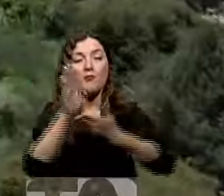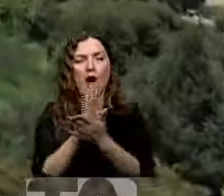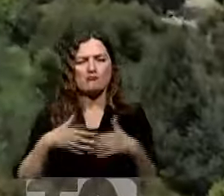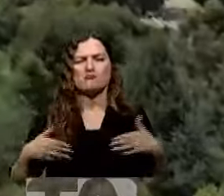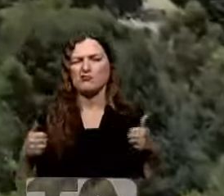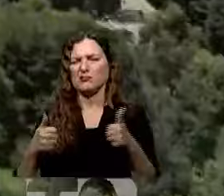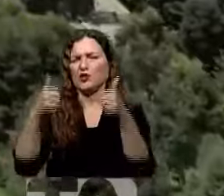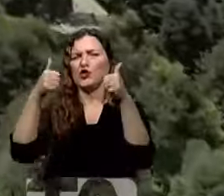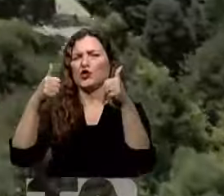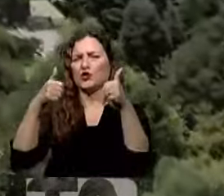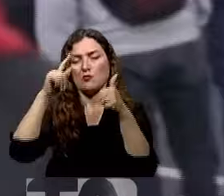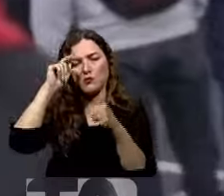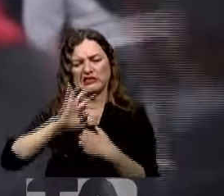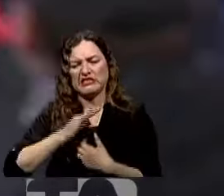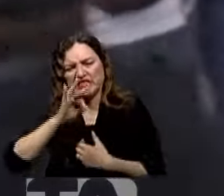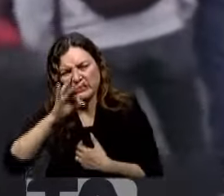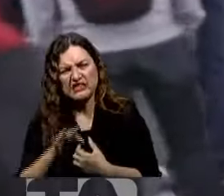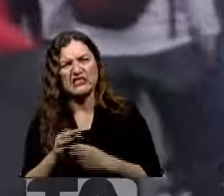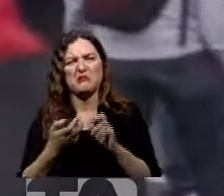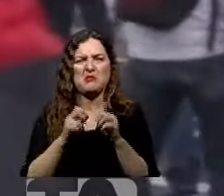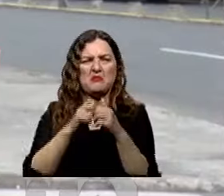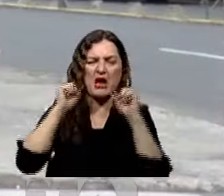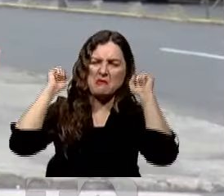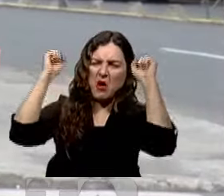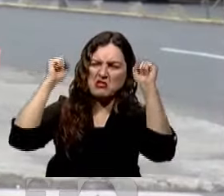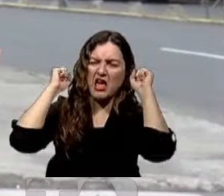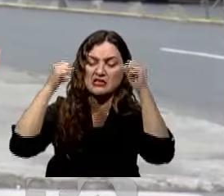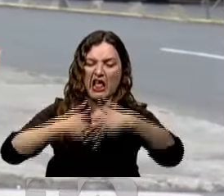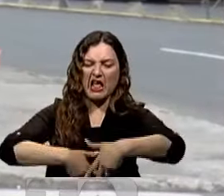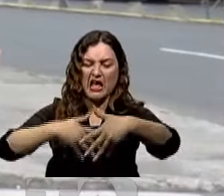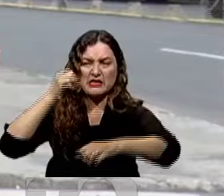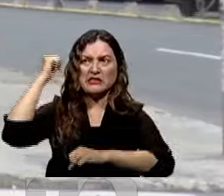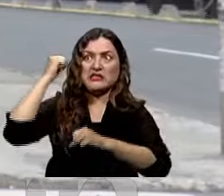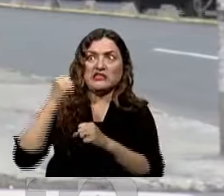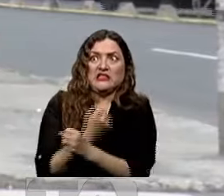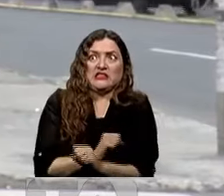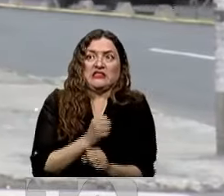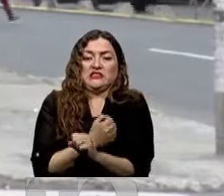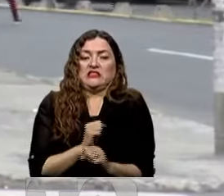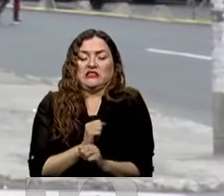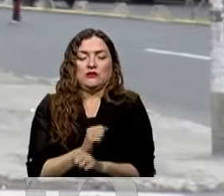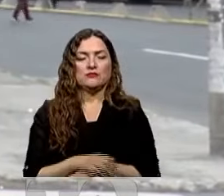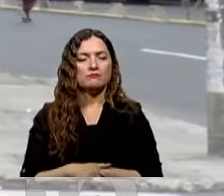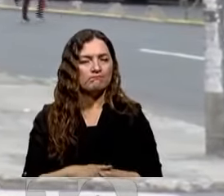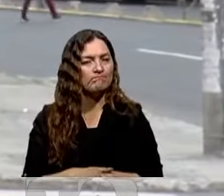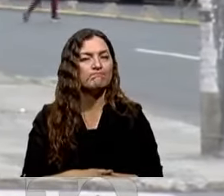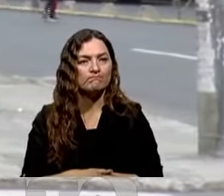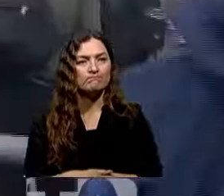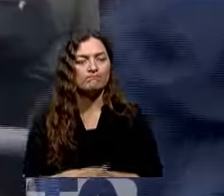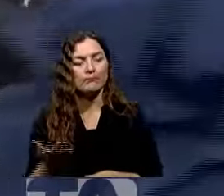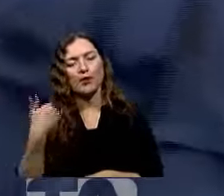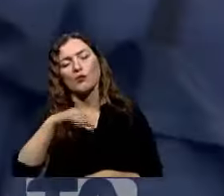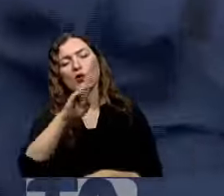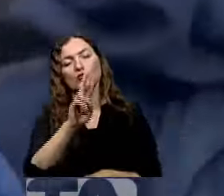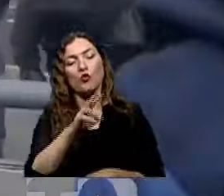valientes, pues sobrevivieron a pandemias y decenas de protestas. Ahí fue la concentración del sector indígena en las